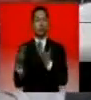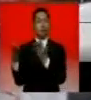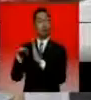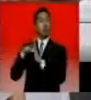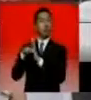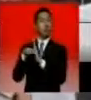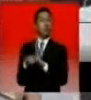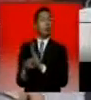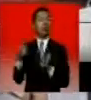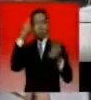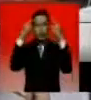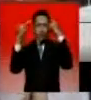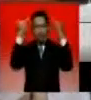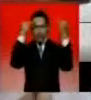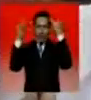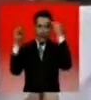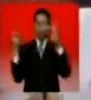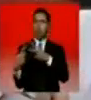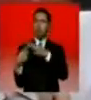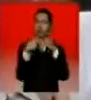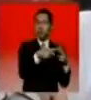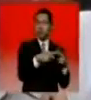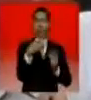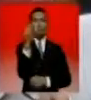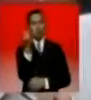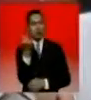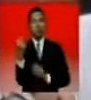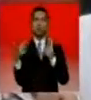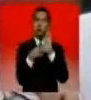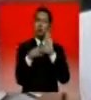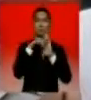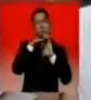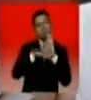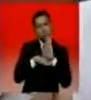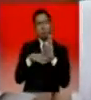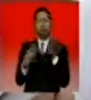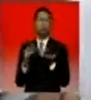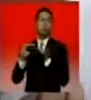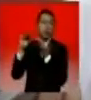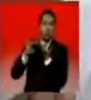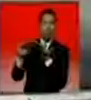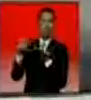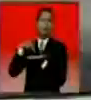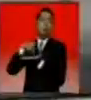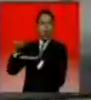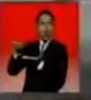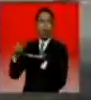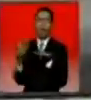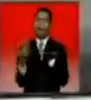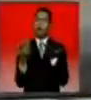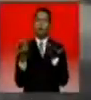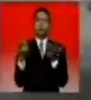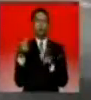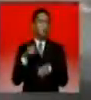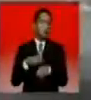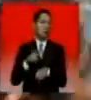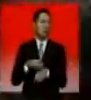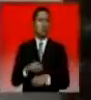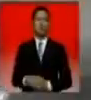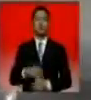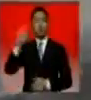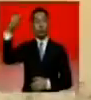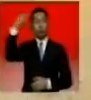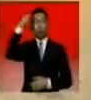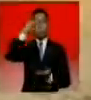ayudan en condonación de créditos, en condonación de intereses, en créditos blandos, etcétera. El gobierno y la ciudadanía se han unido para